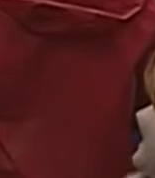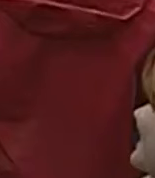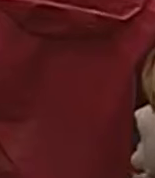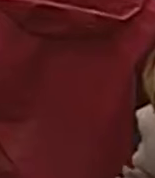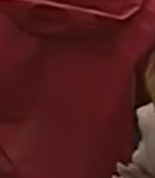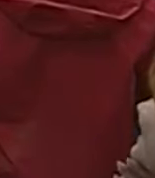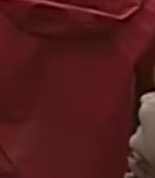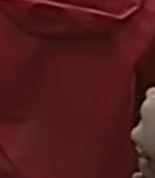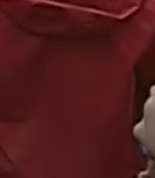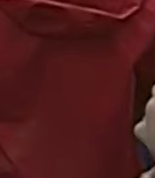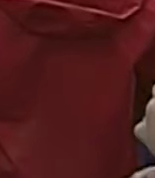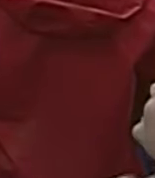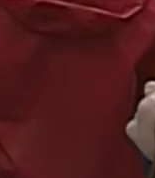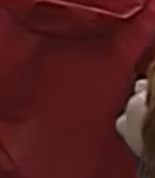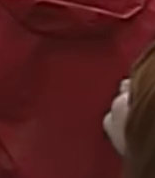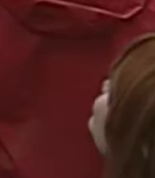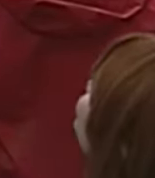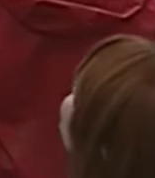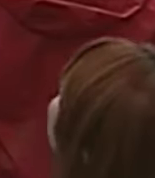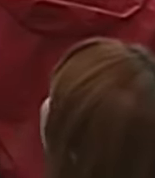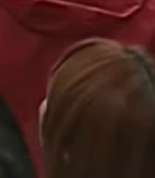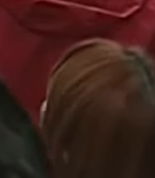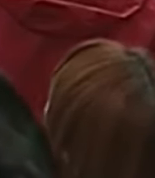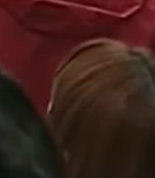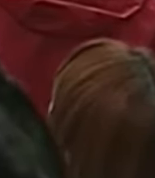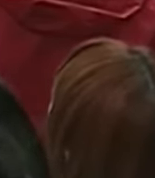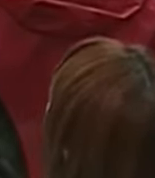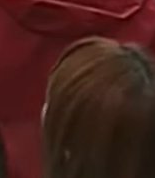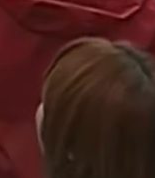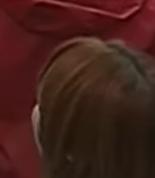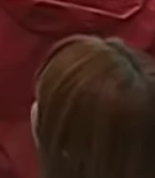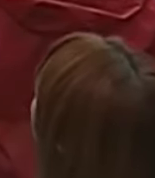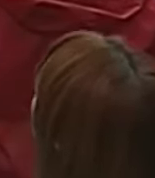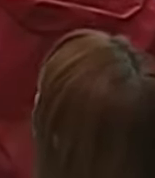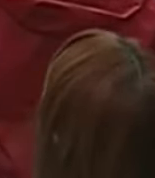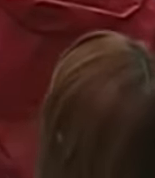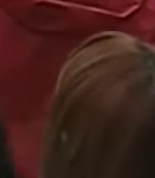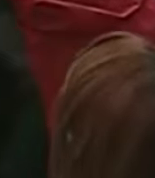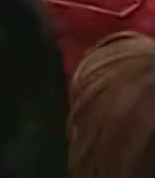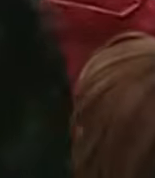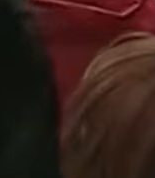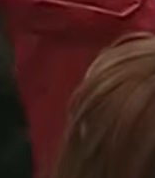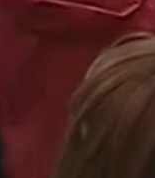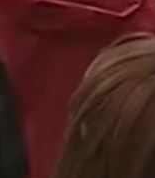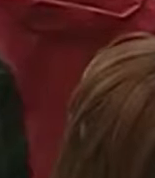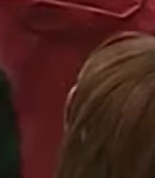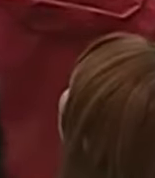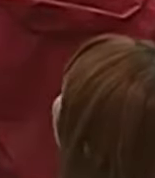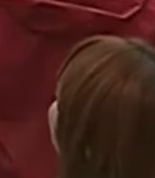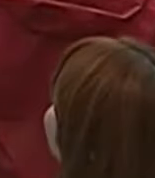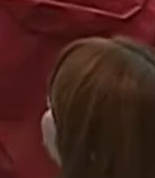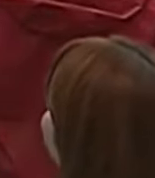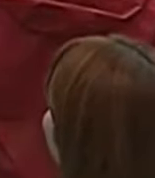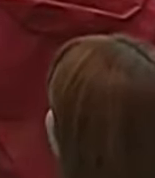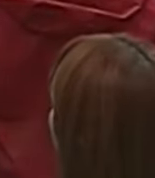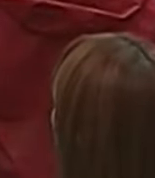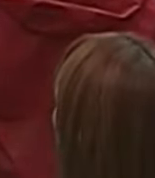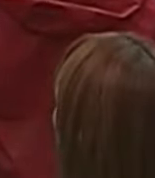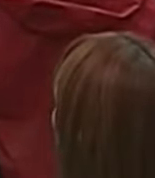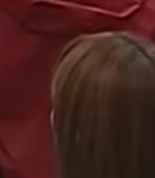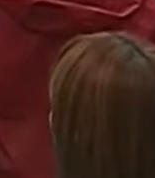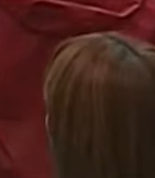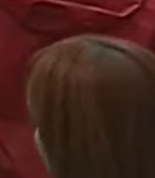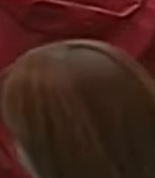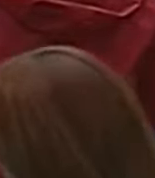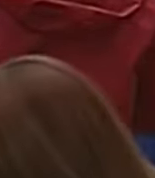930 sanciones, de la tortura económica, de la violación masiva de derechos humanos por parte del imperialismo y los apellidos, e indicó que